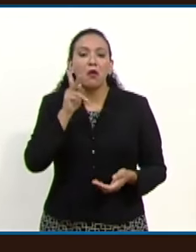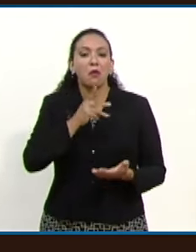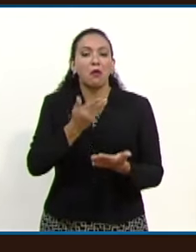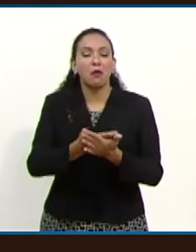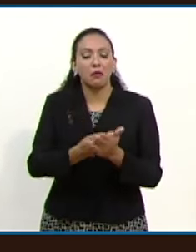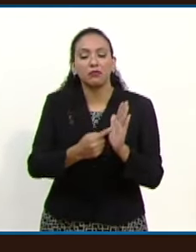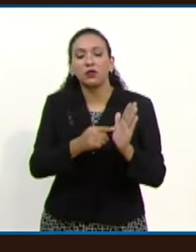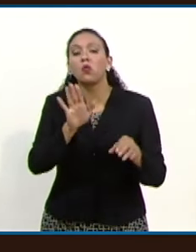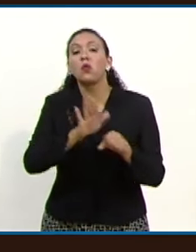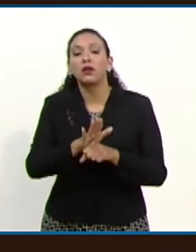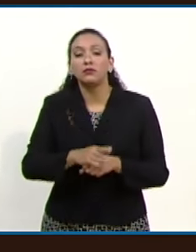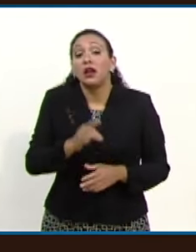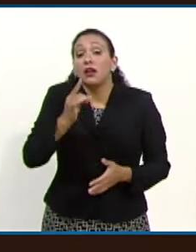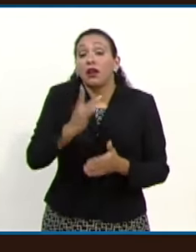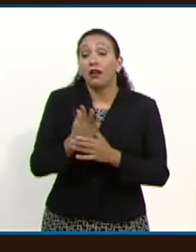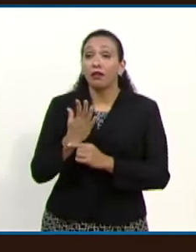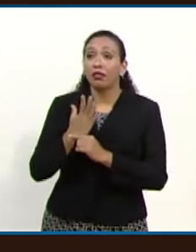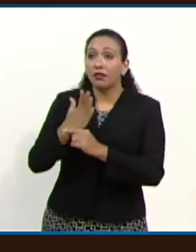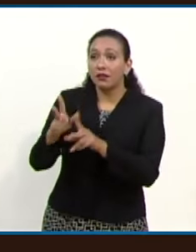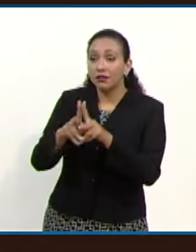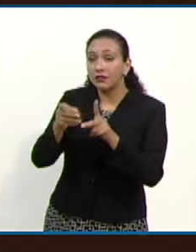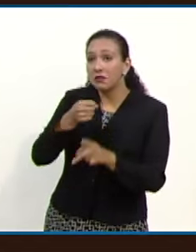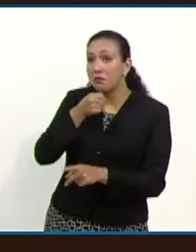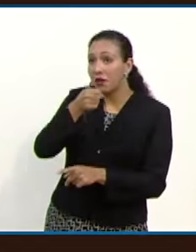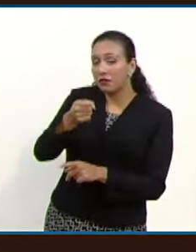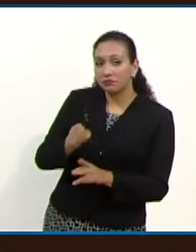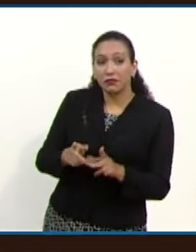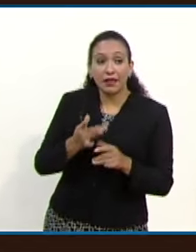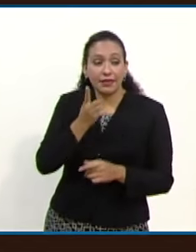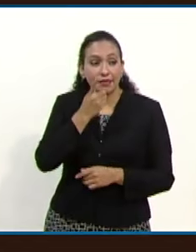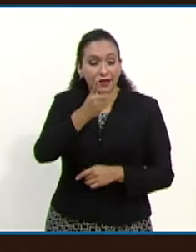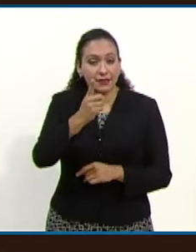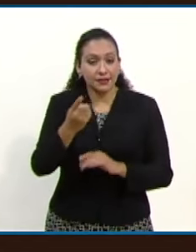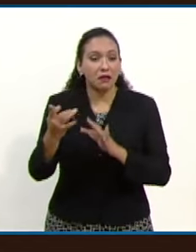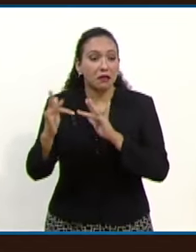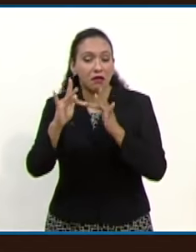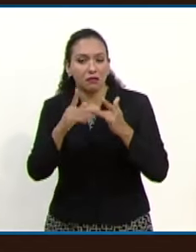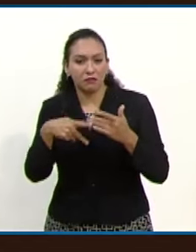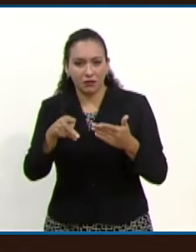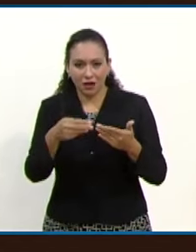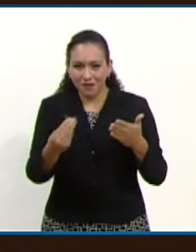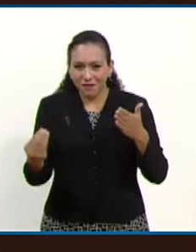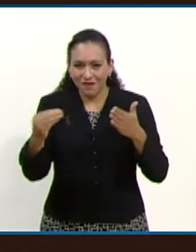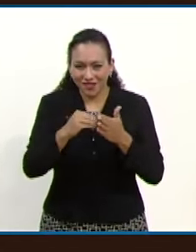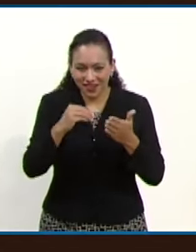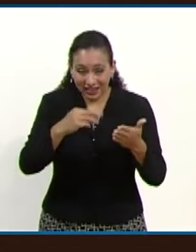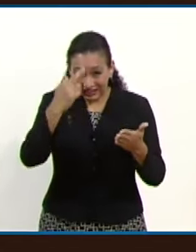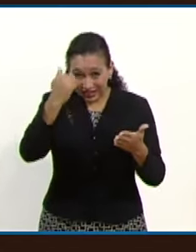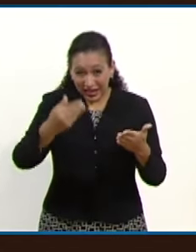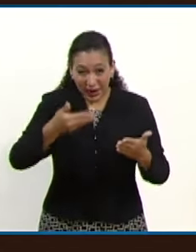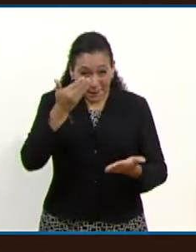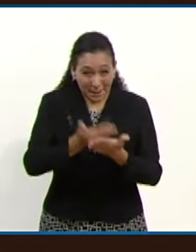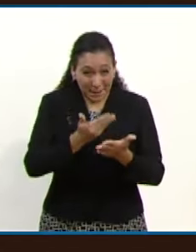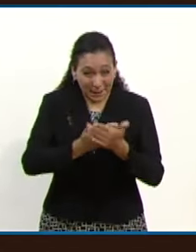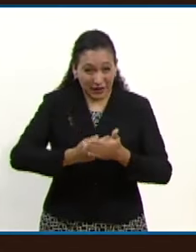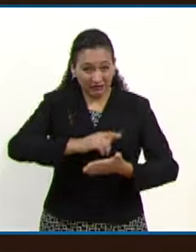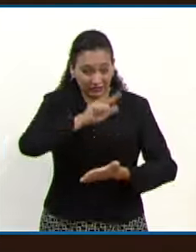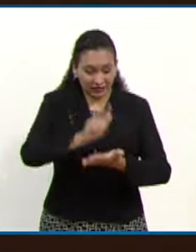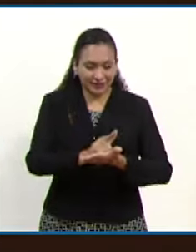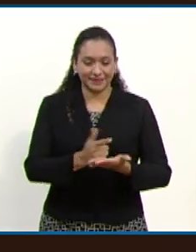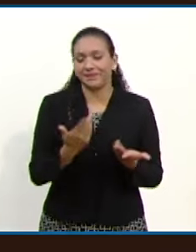notas periodísticas y publicaciones en redes sociales. Por estas razones se declararon improcedentes e infundados